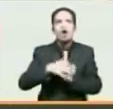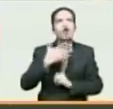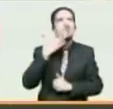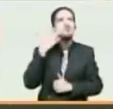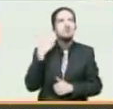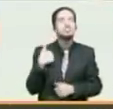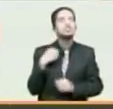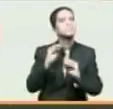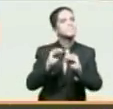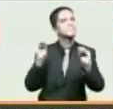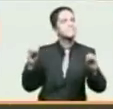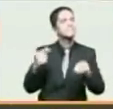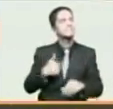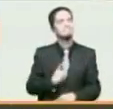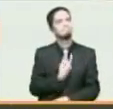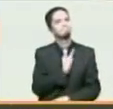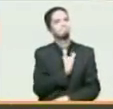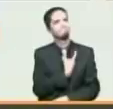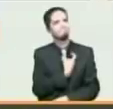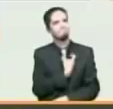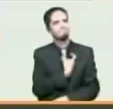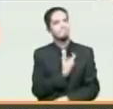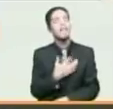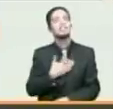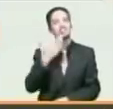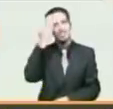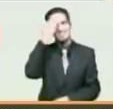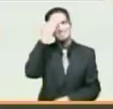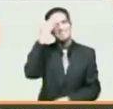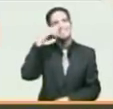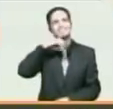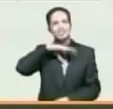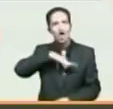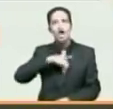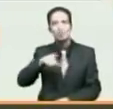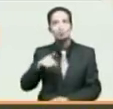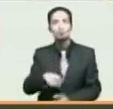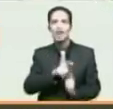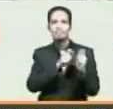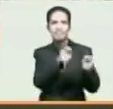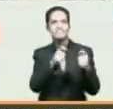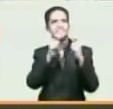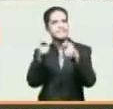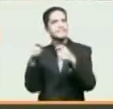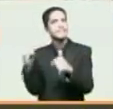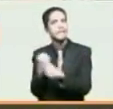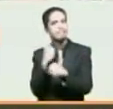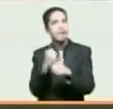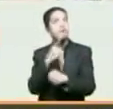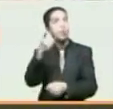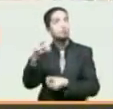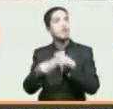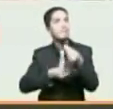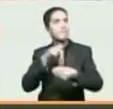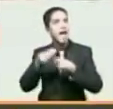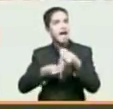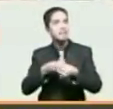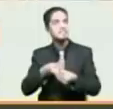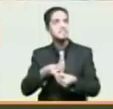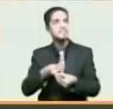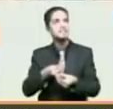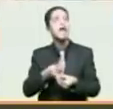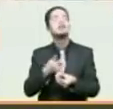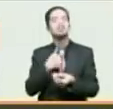que los extraño, porque sé el histórico y relevante papel que ustedes están cumpliendo. Yo